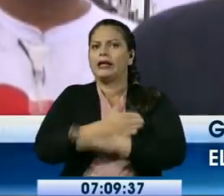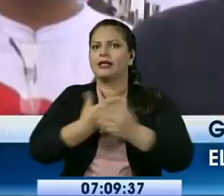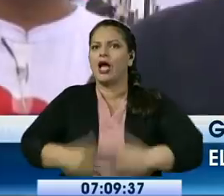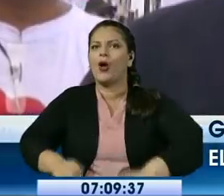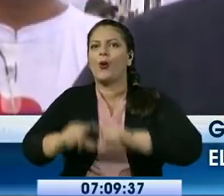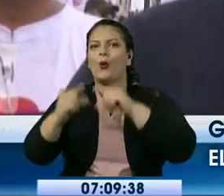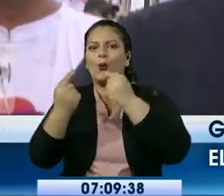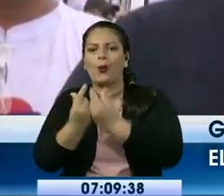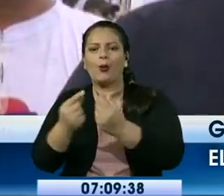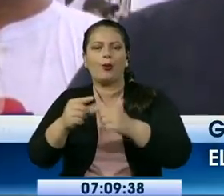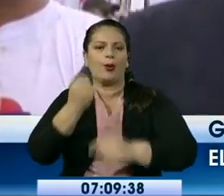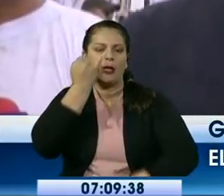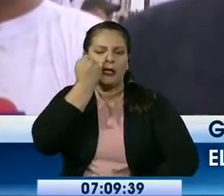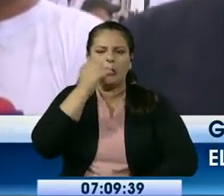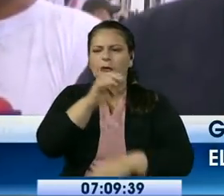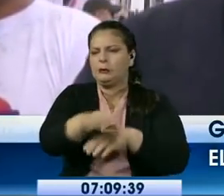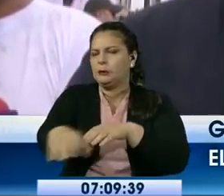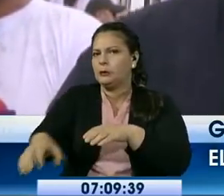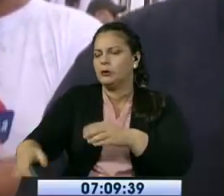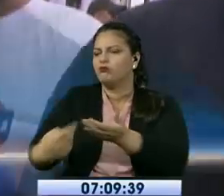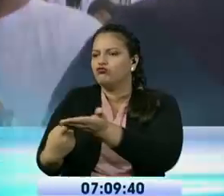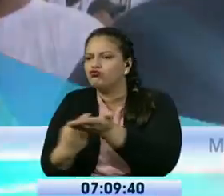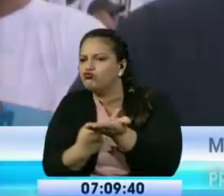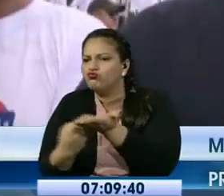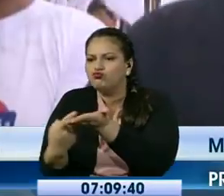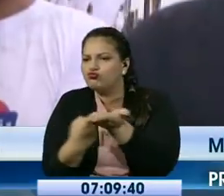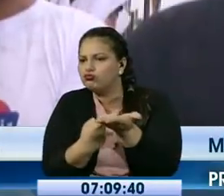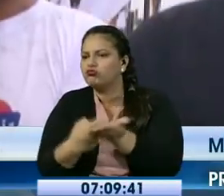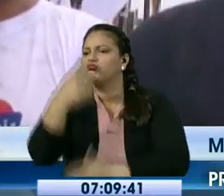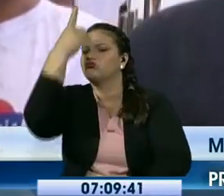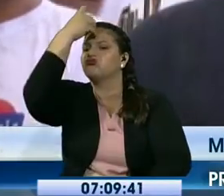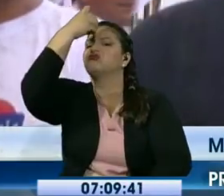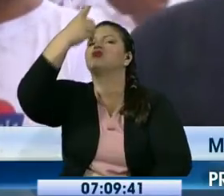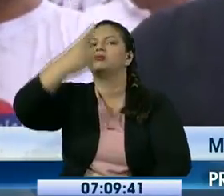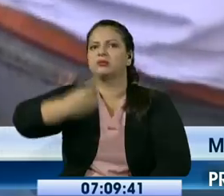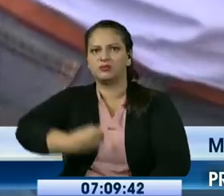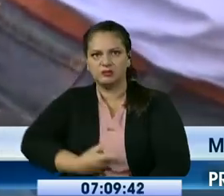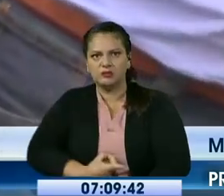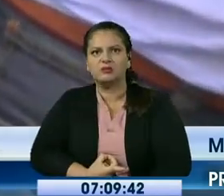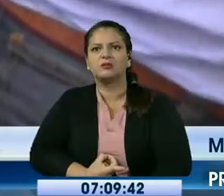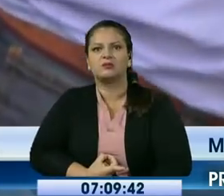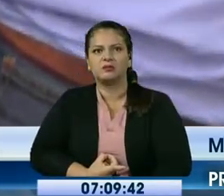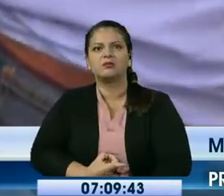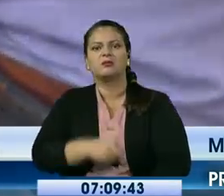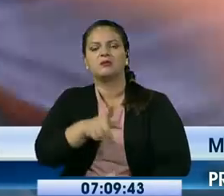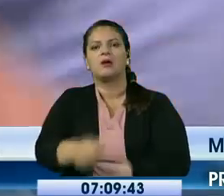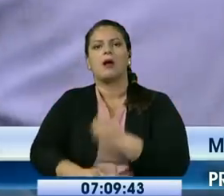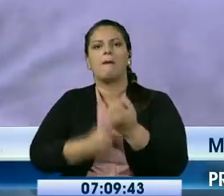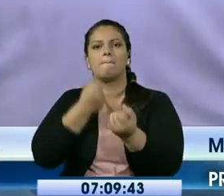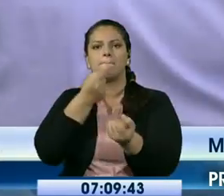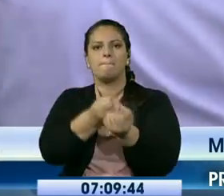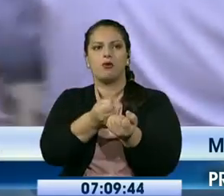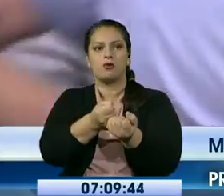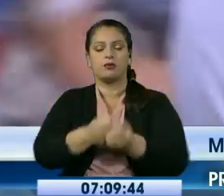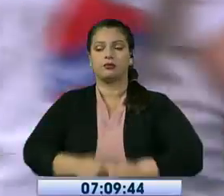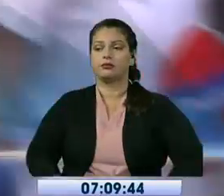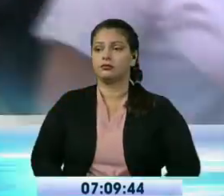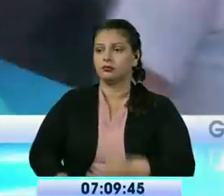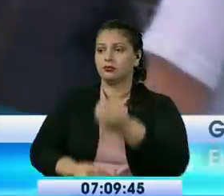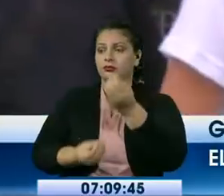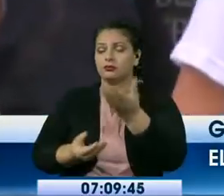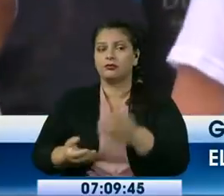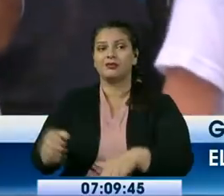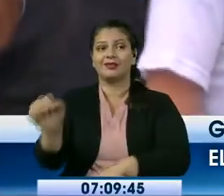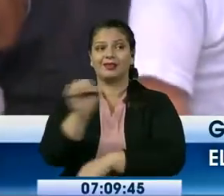la provincia de Pastaza, en la región amazónica. Por eso estamos aquí. Dijo que esta caravana sigue su recorrido, por